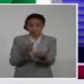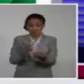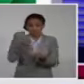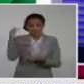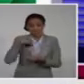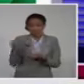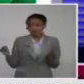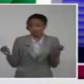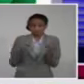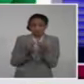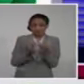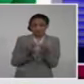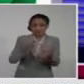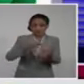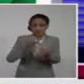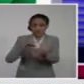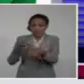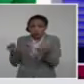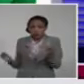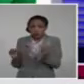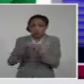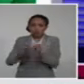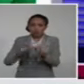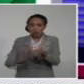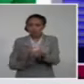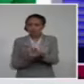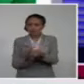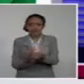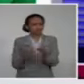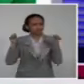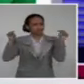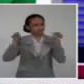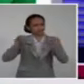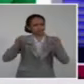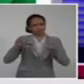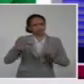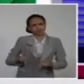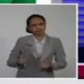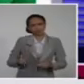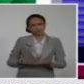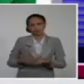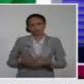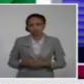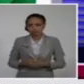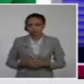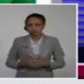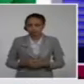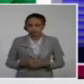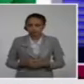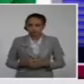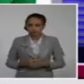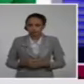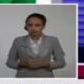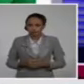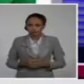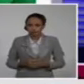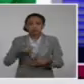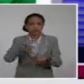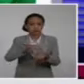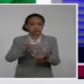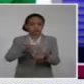que no es favorable para la recuperación. Tuvo un periodo de